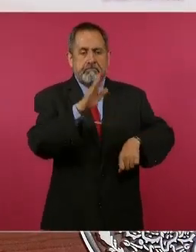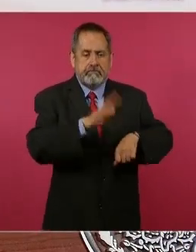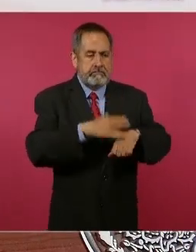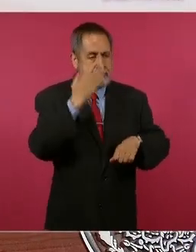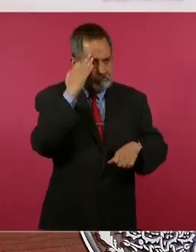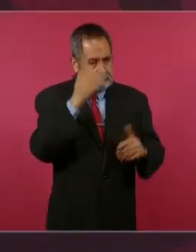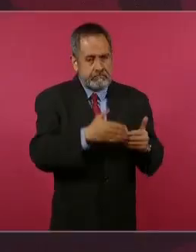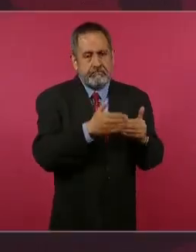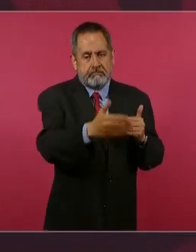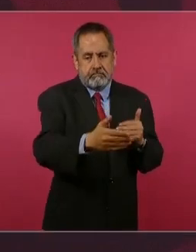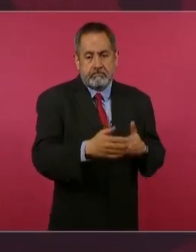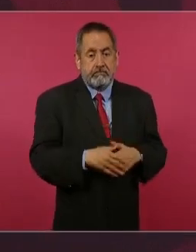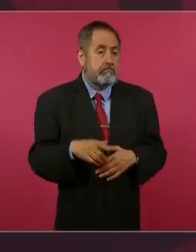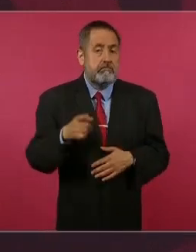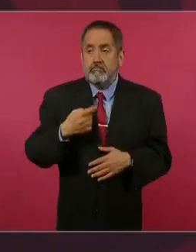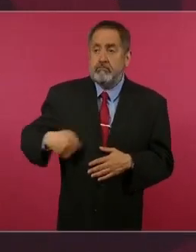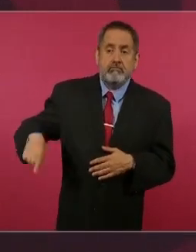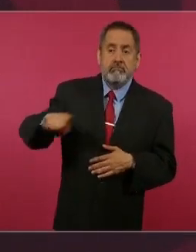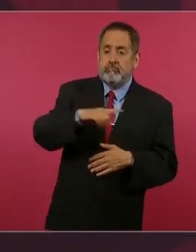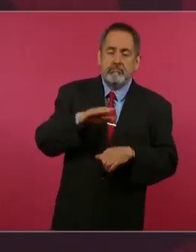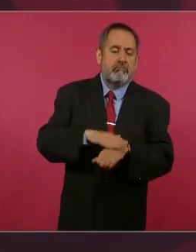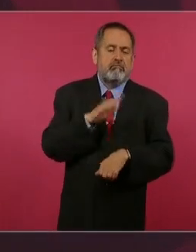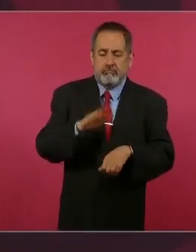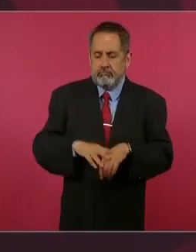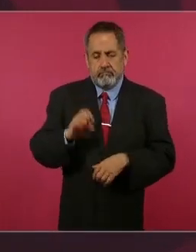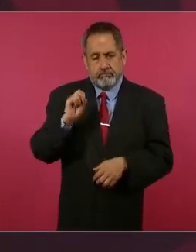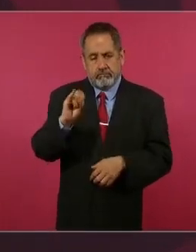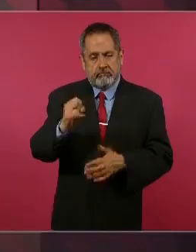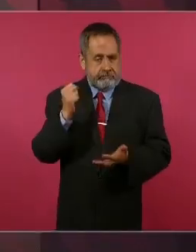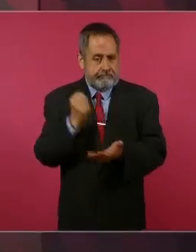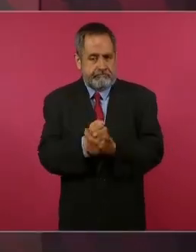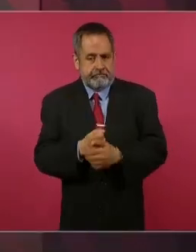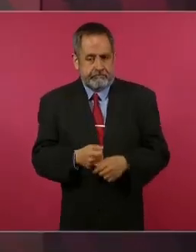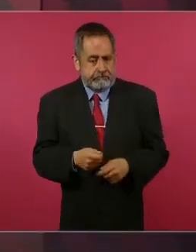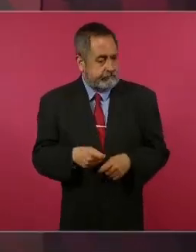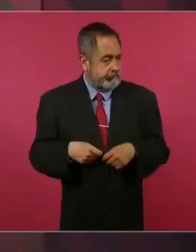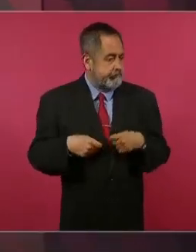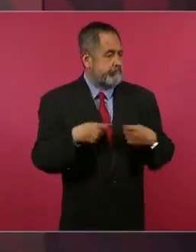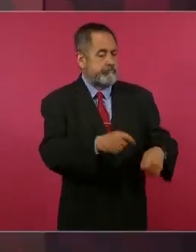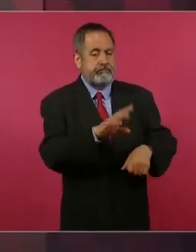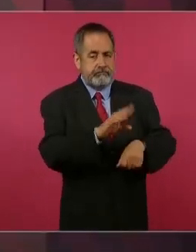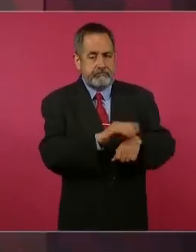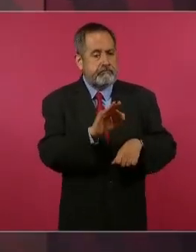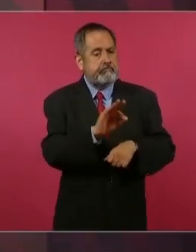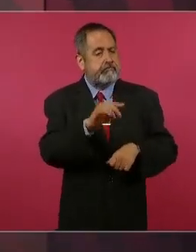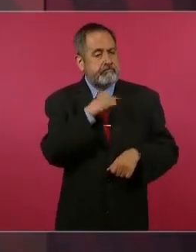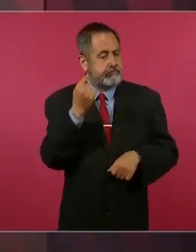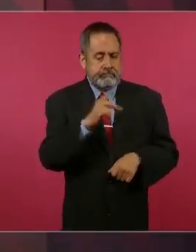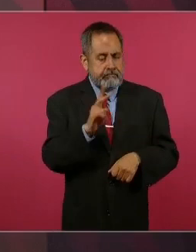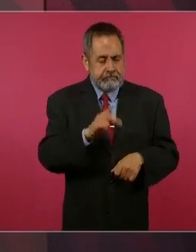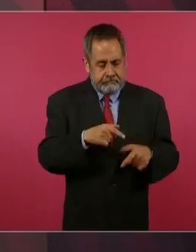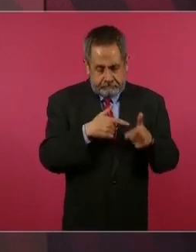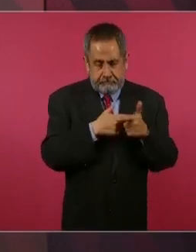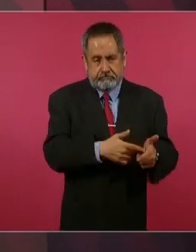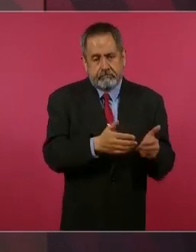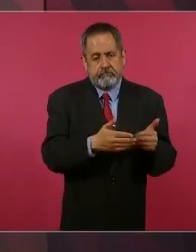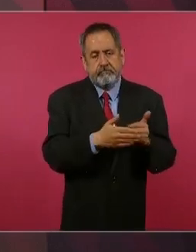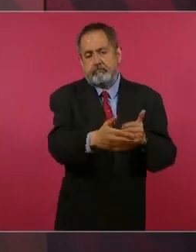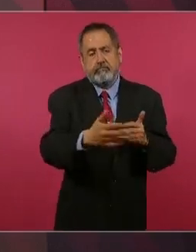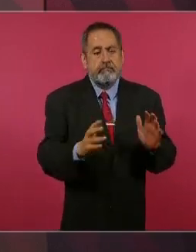aprobaron que se le ampliara la concesión a la empresa.